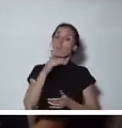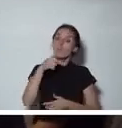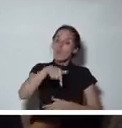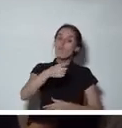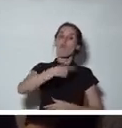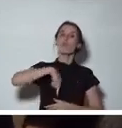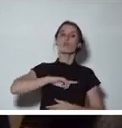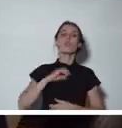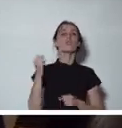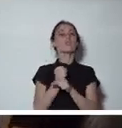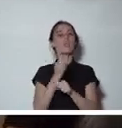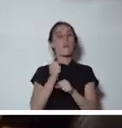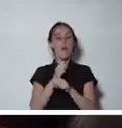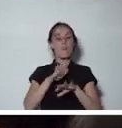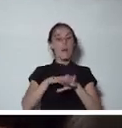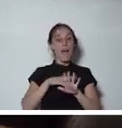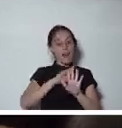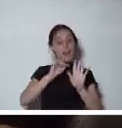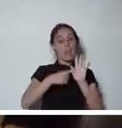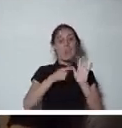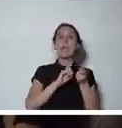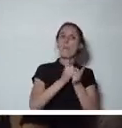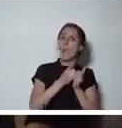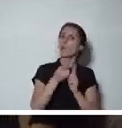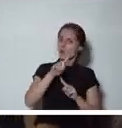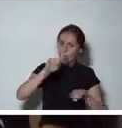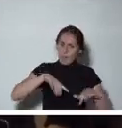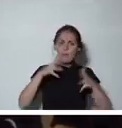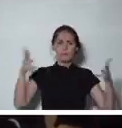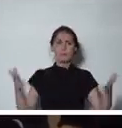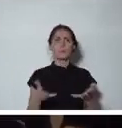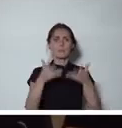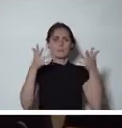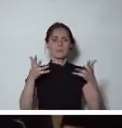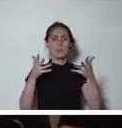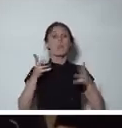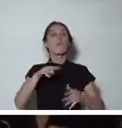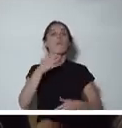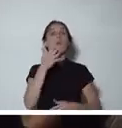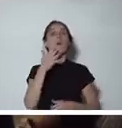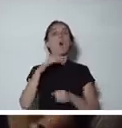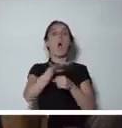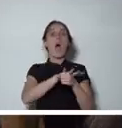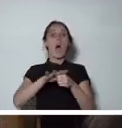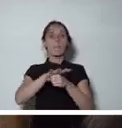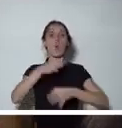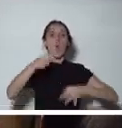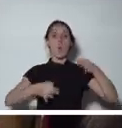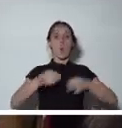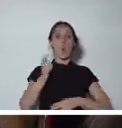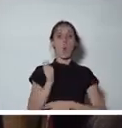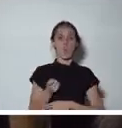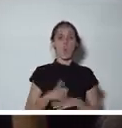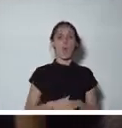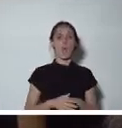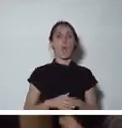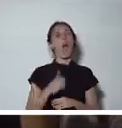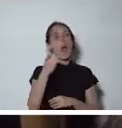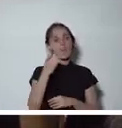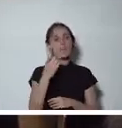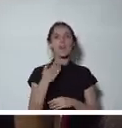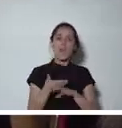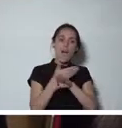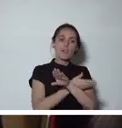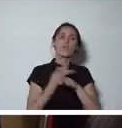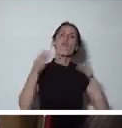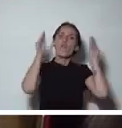cambiar las leyes sino para tocar esas estructuras y que por ejemplo en el poder judicial que haya una formación real feminista de todos los